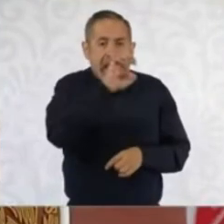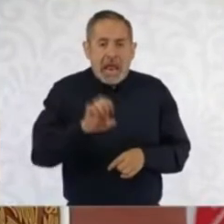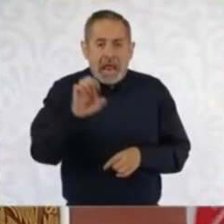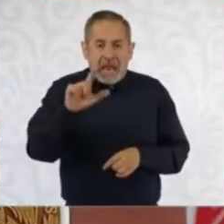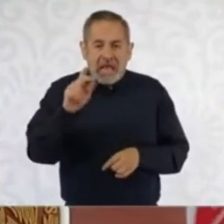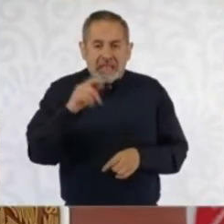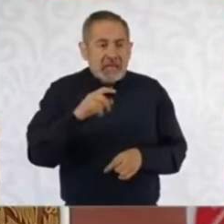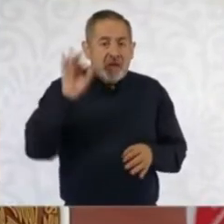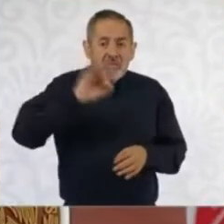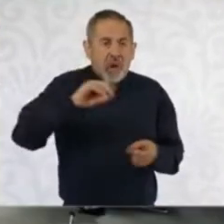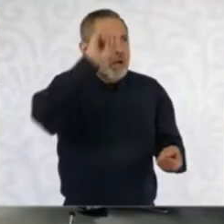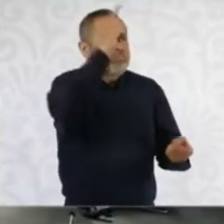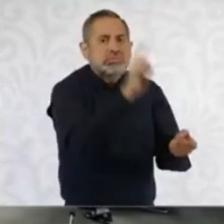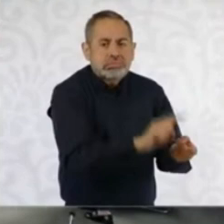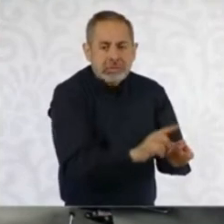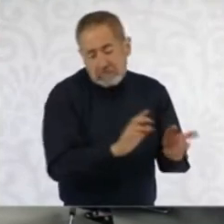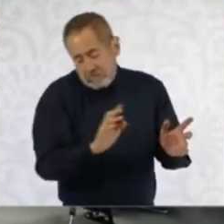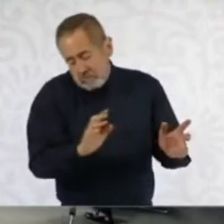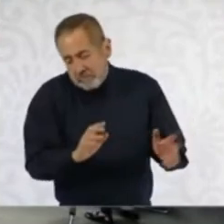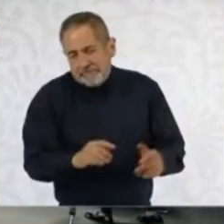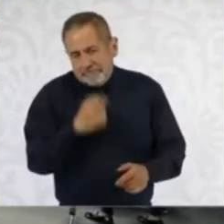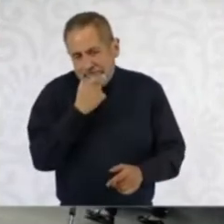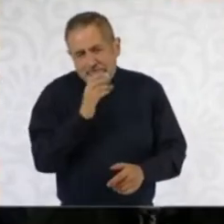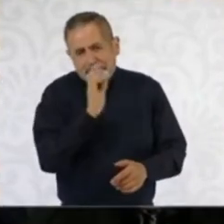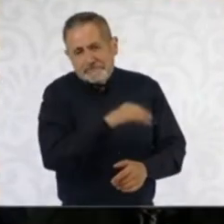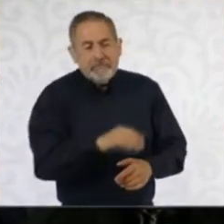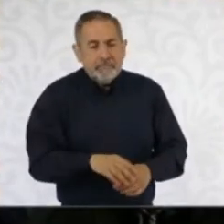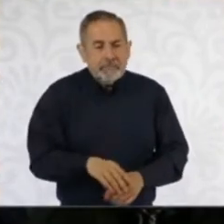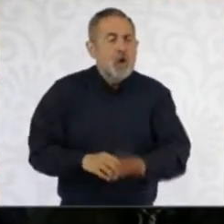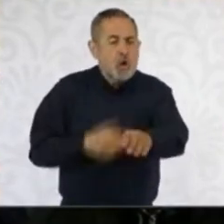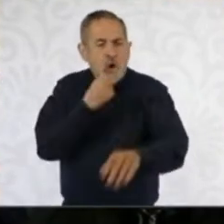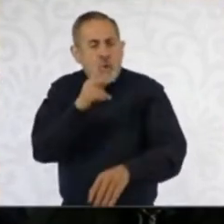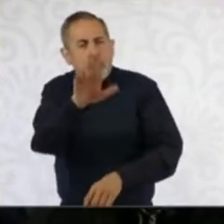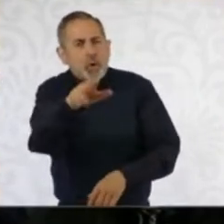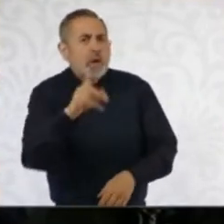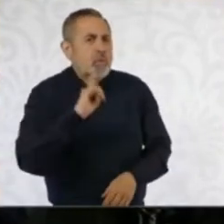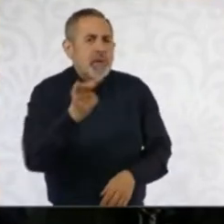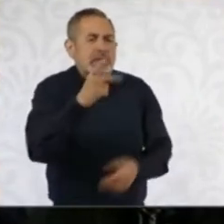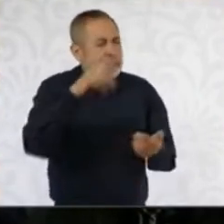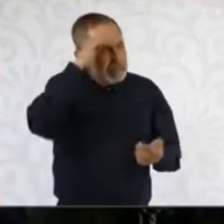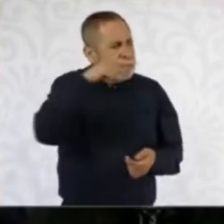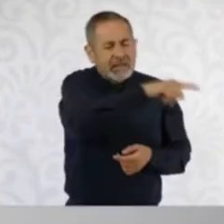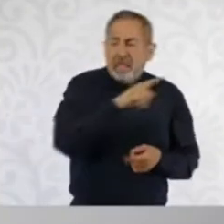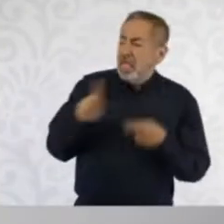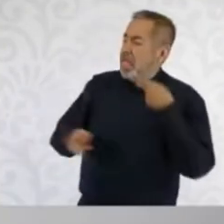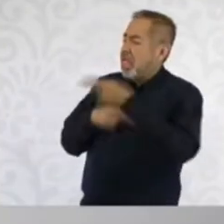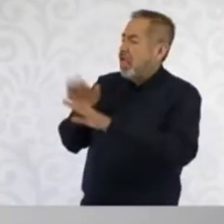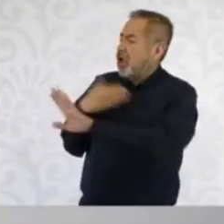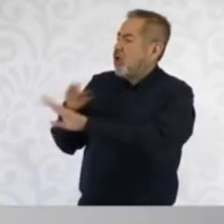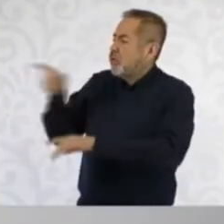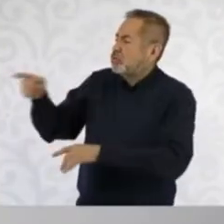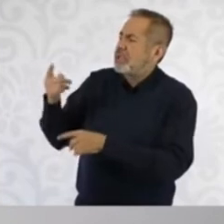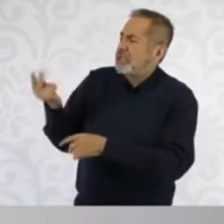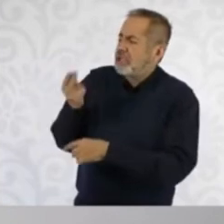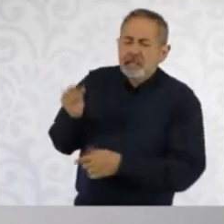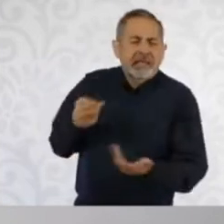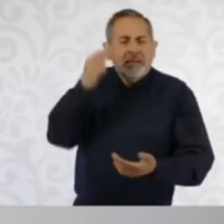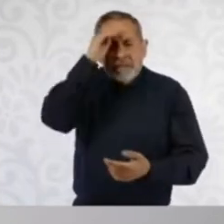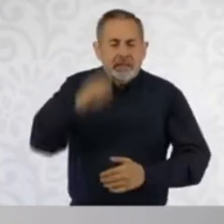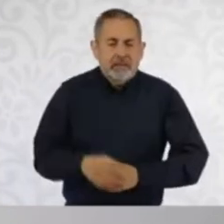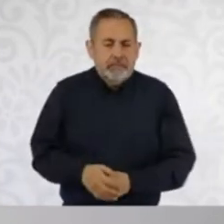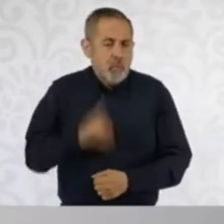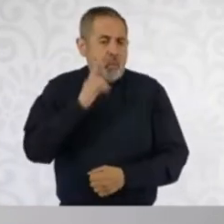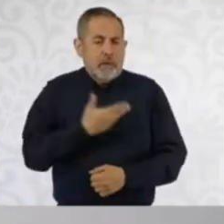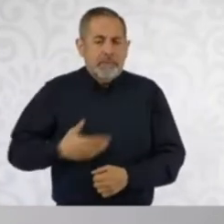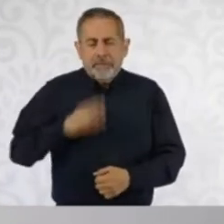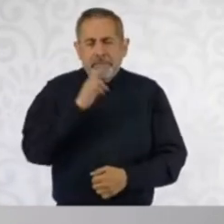¿Y qué le diría también a quienes como él intentan deslegitimar su mandato con este tipo de discursos? Pues él también tiene